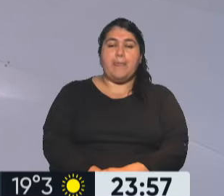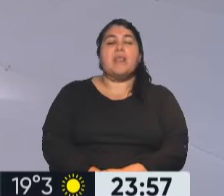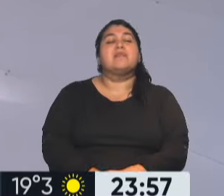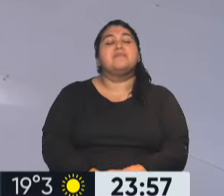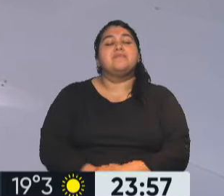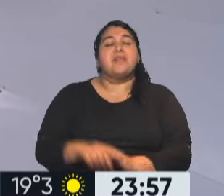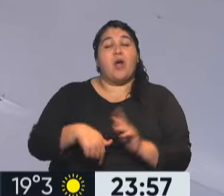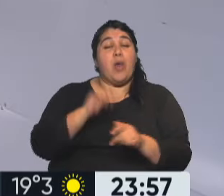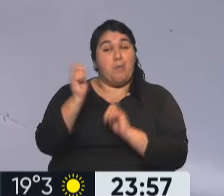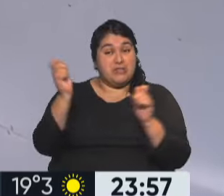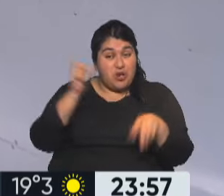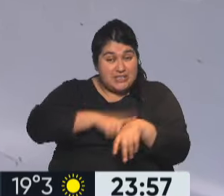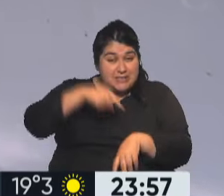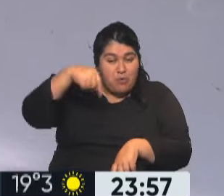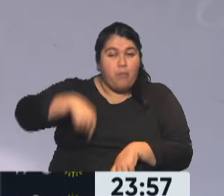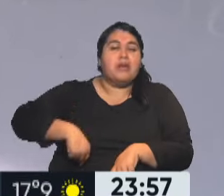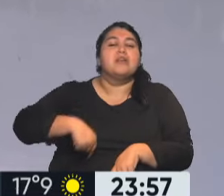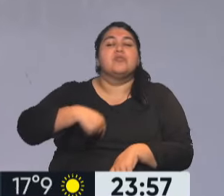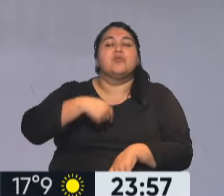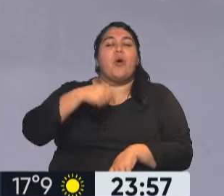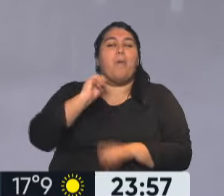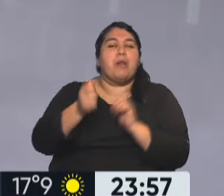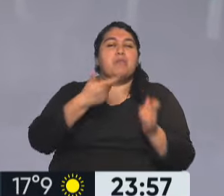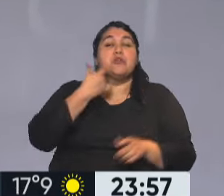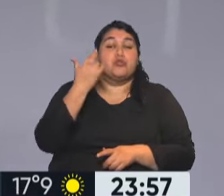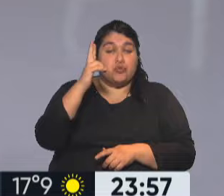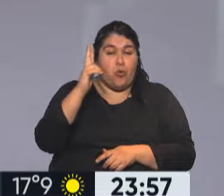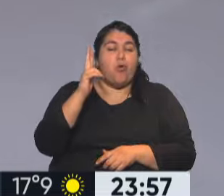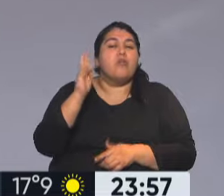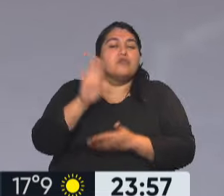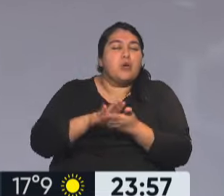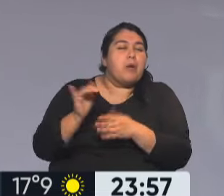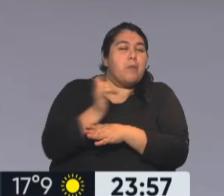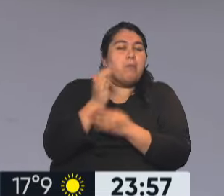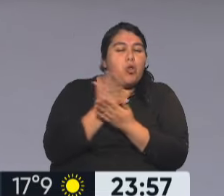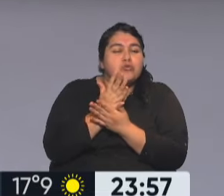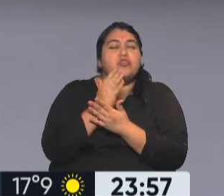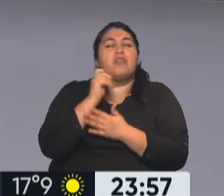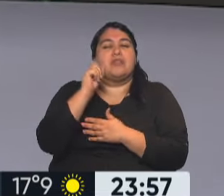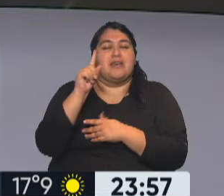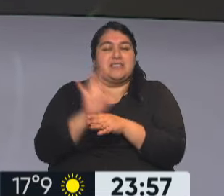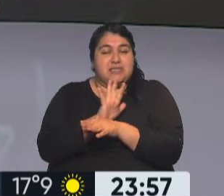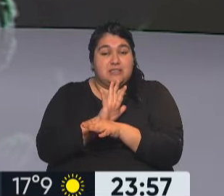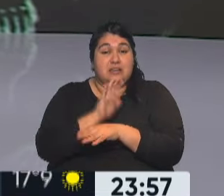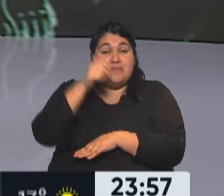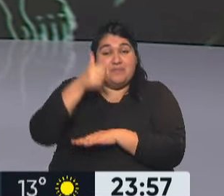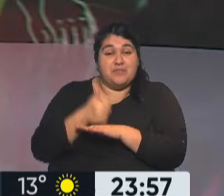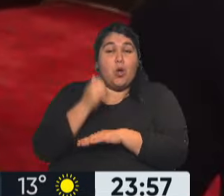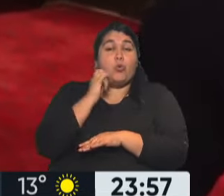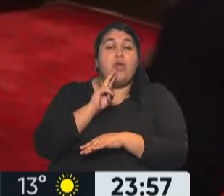Se están entregando en este momento los premios Sur a lo mejor de la producción del cine, tanto películas como series. Allí está Gustavo